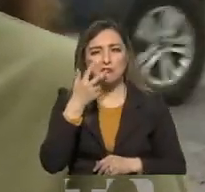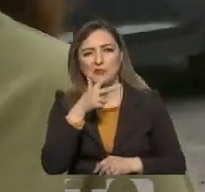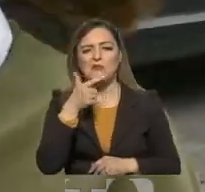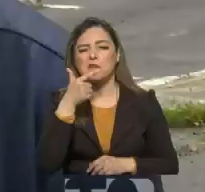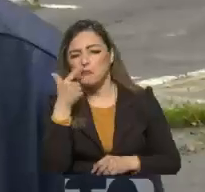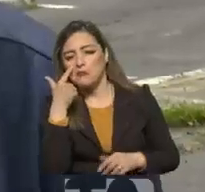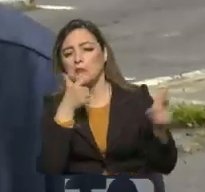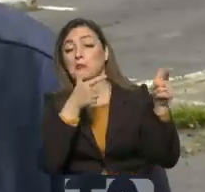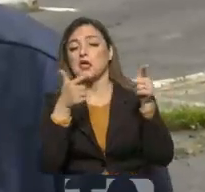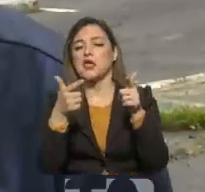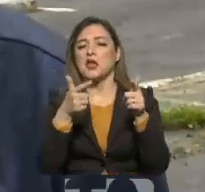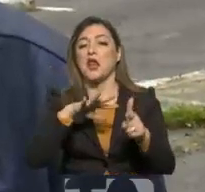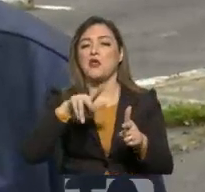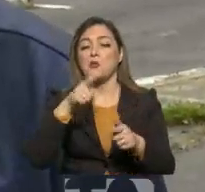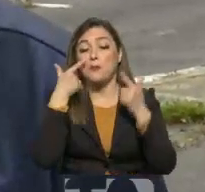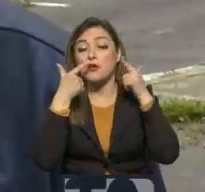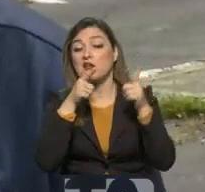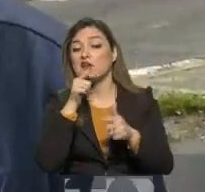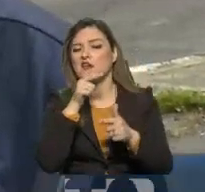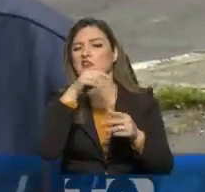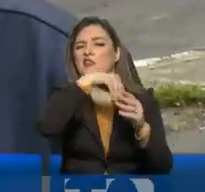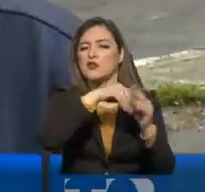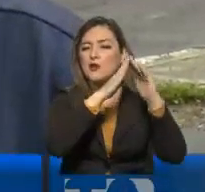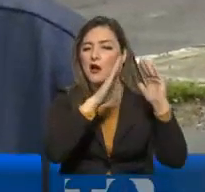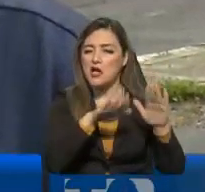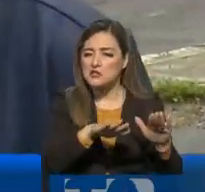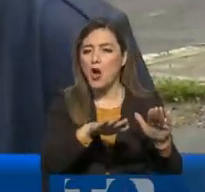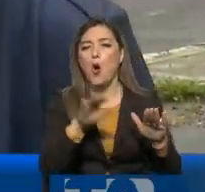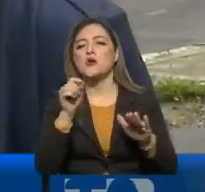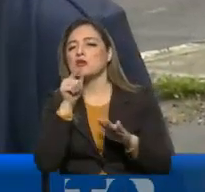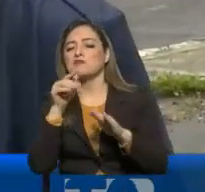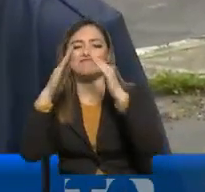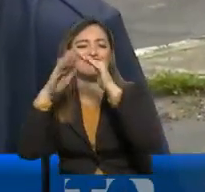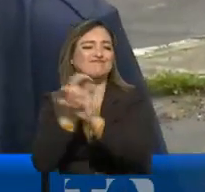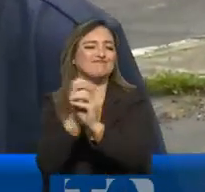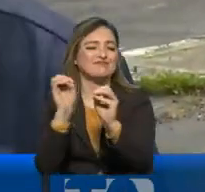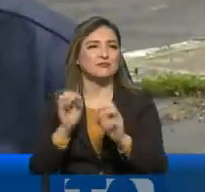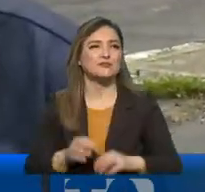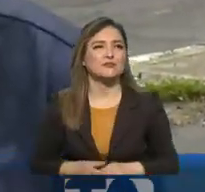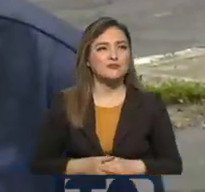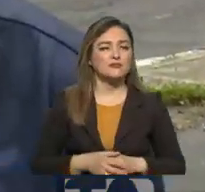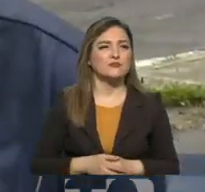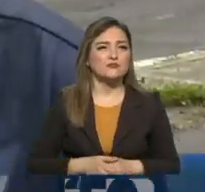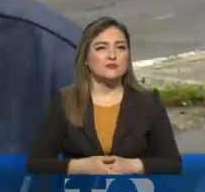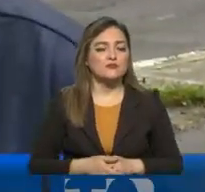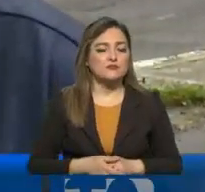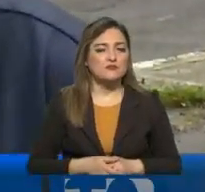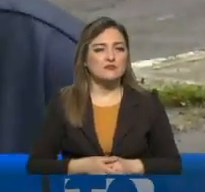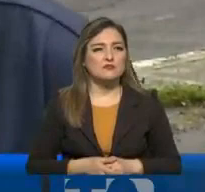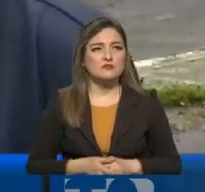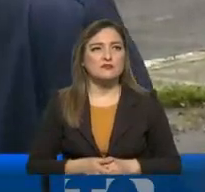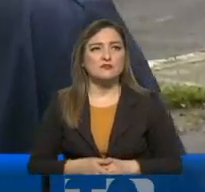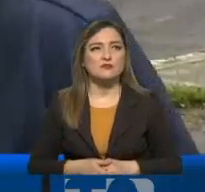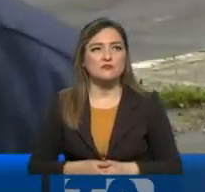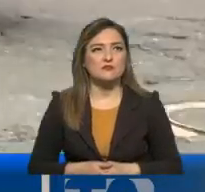y quién no hay. No hay patrullaje, sí es preocupante porque uno no quiere dar la La mala noticia es